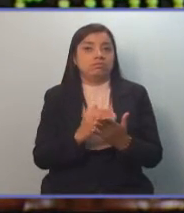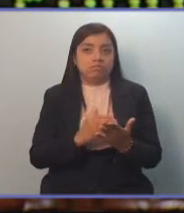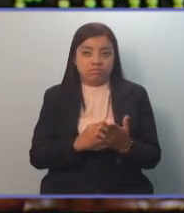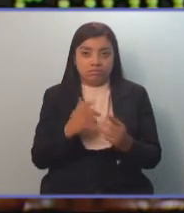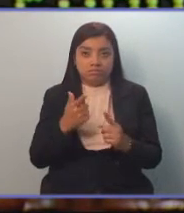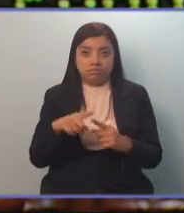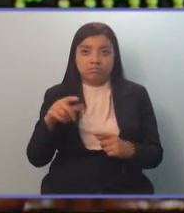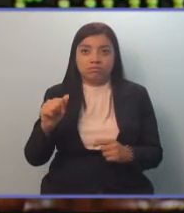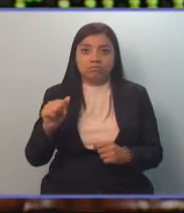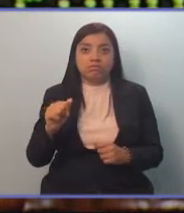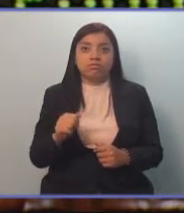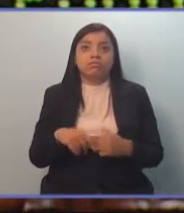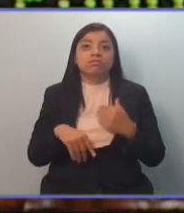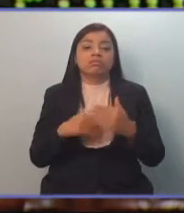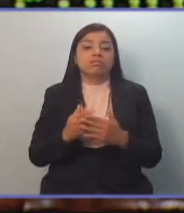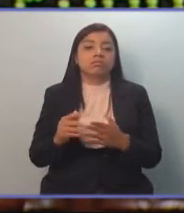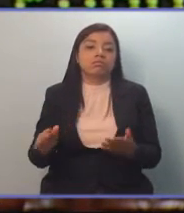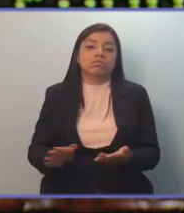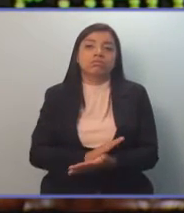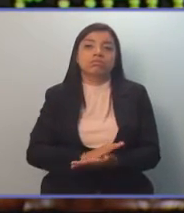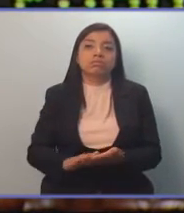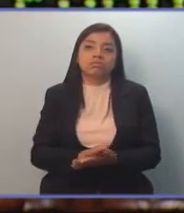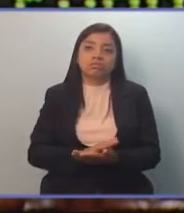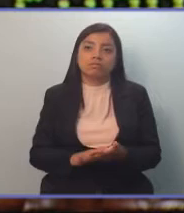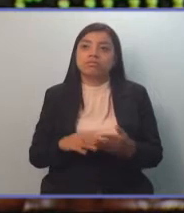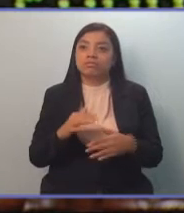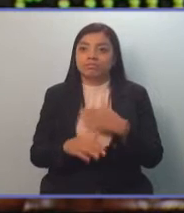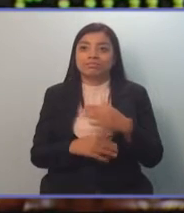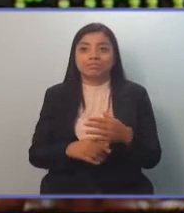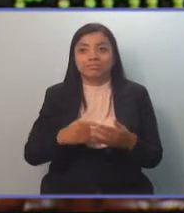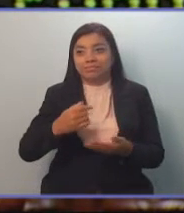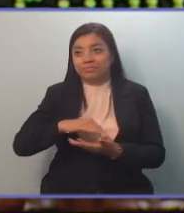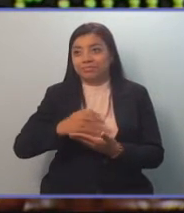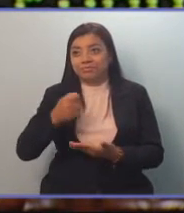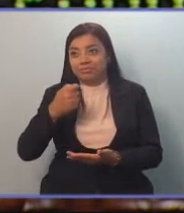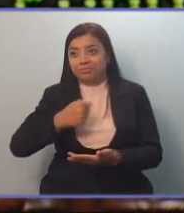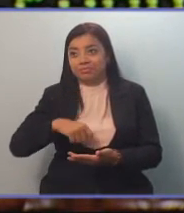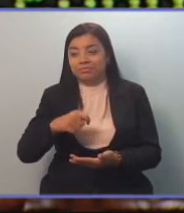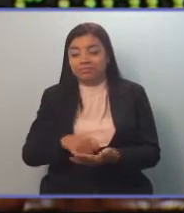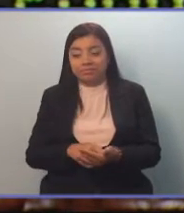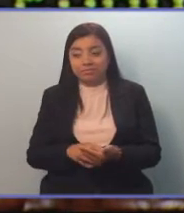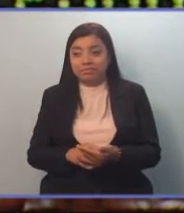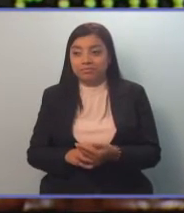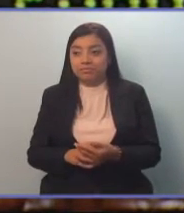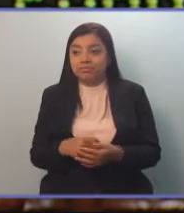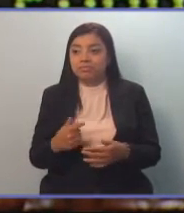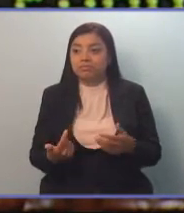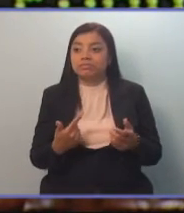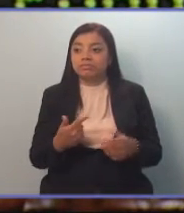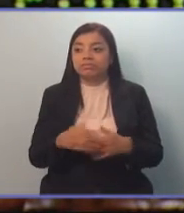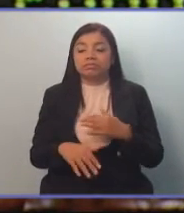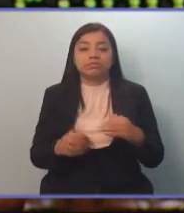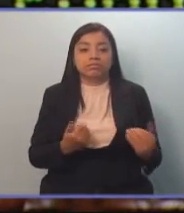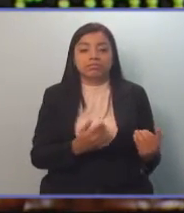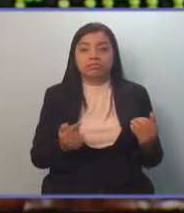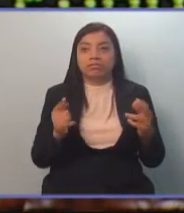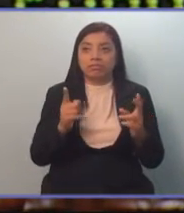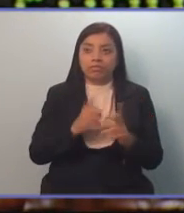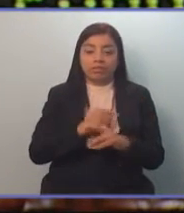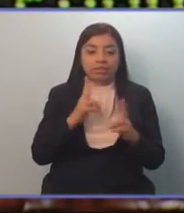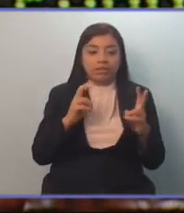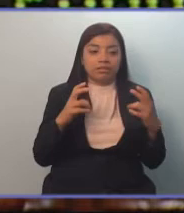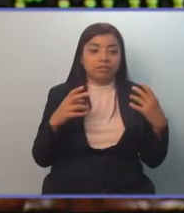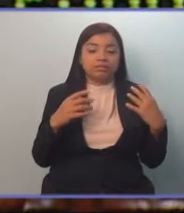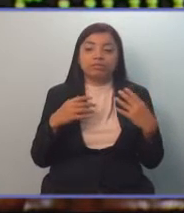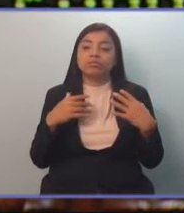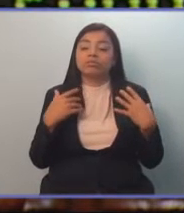A. Fotocopia certificada por notario de la escritura pública, constitución de la sociedad o asociación y modificación del pacto social,